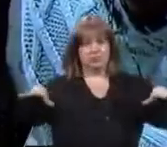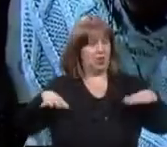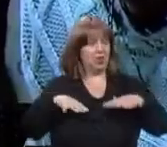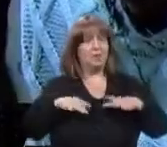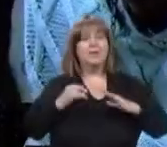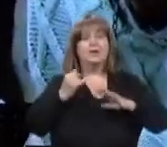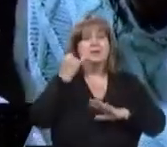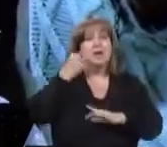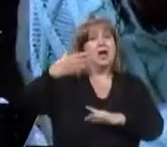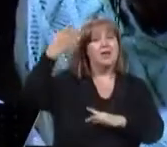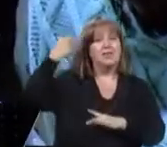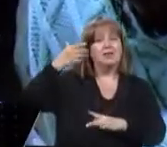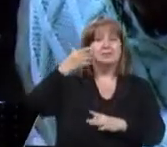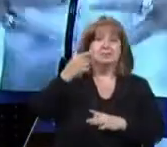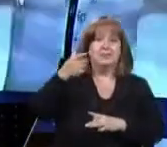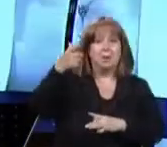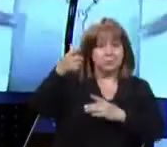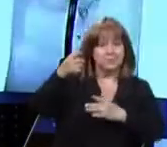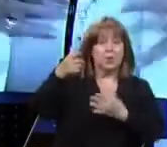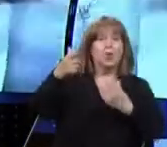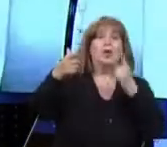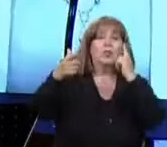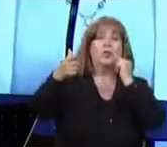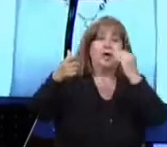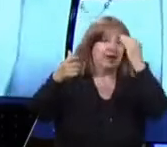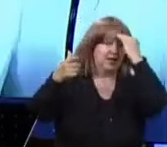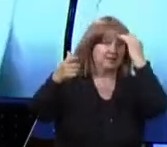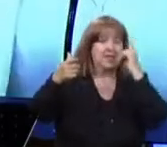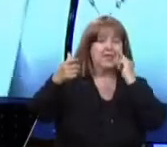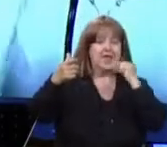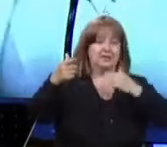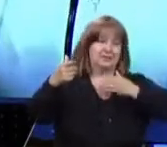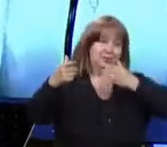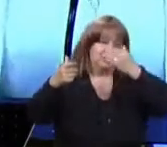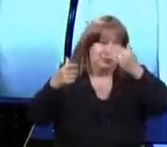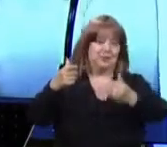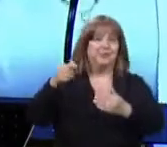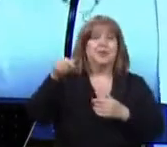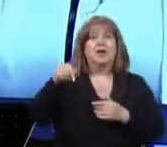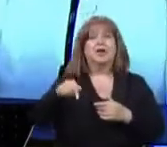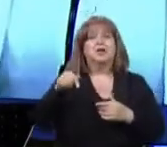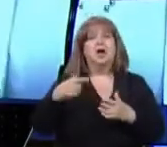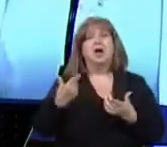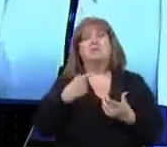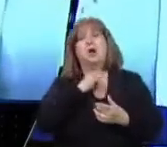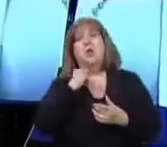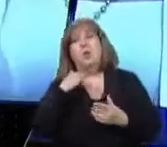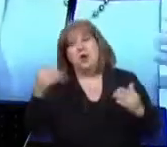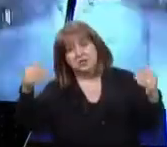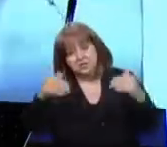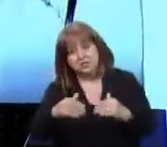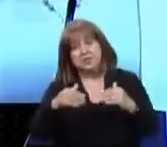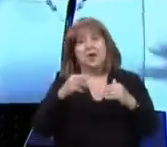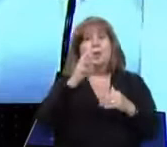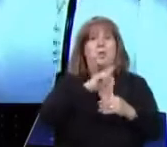han pasado 15 días desde aquel atentado que sin duda la marcó. Estuvo en una reunión con curas, referentes religiosos,